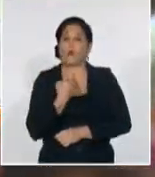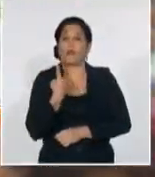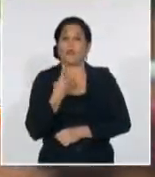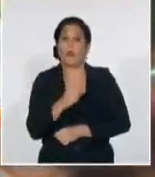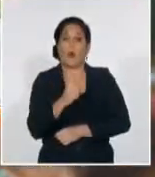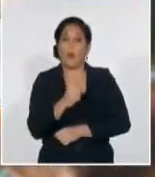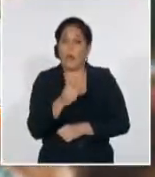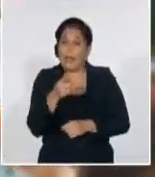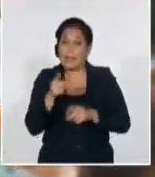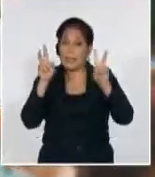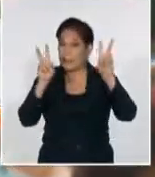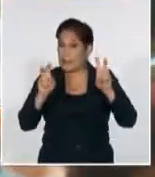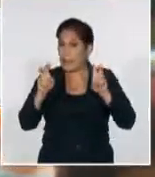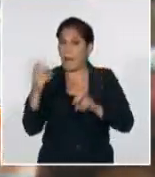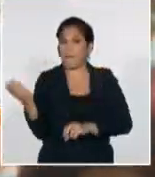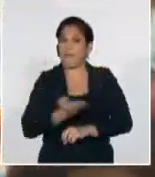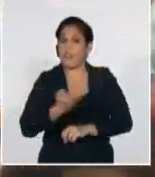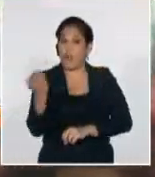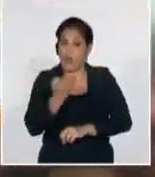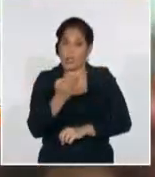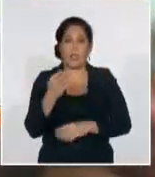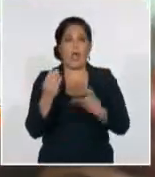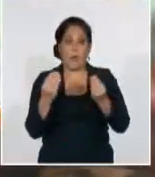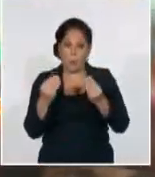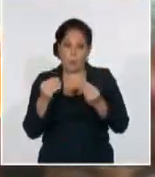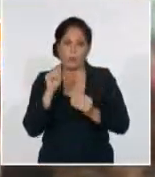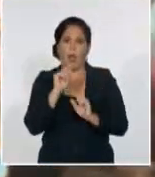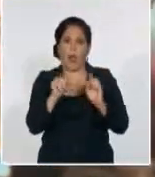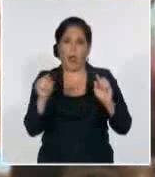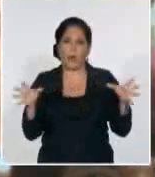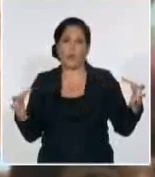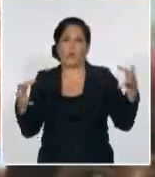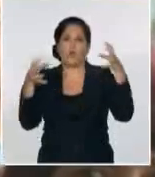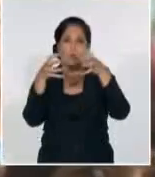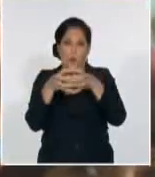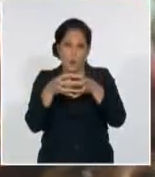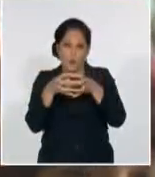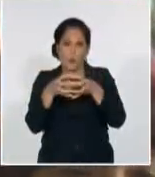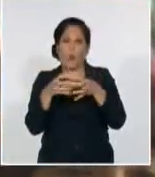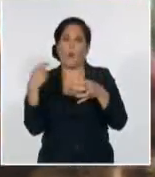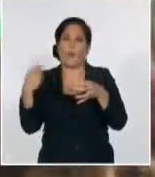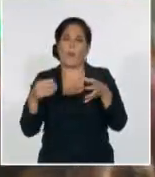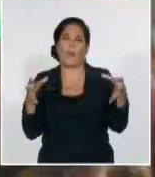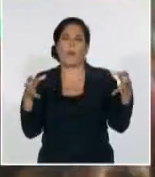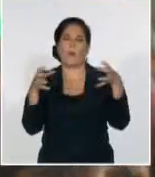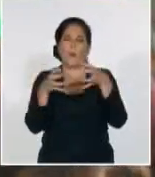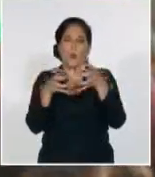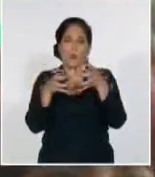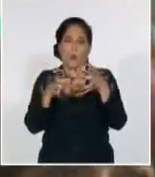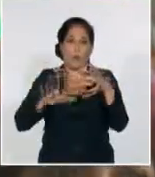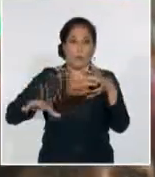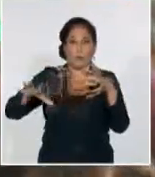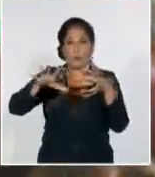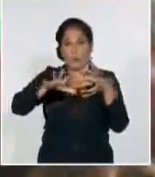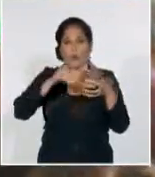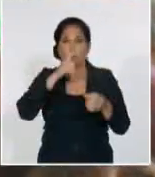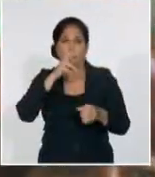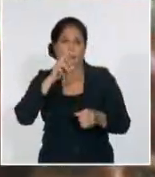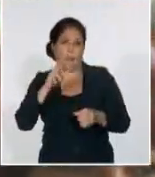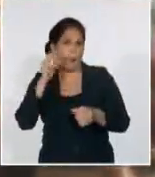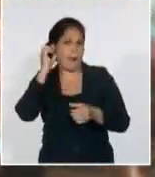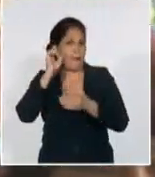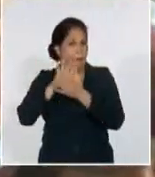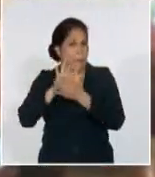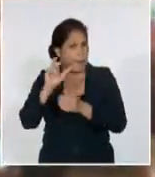un tema de muchos factores. Por eso hemos tratado de aglutinar a todos los factores en este sentido. Y